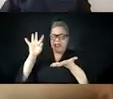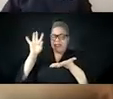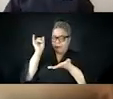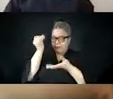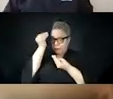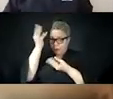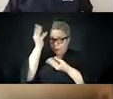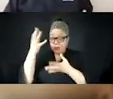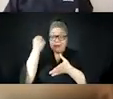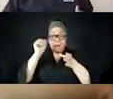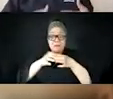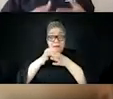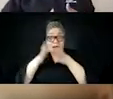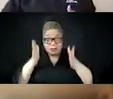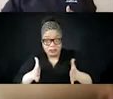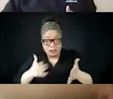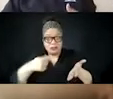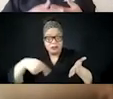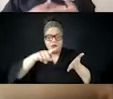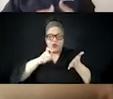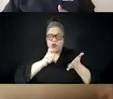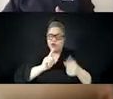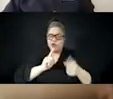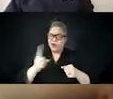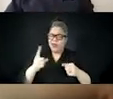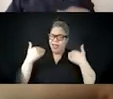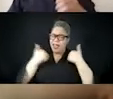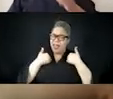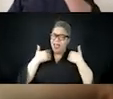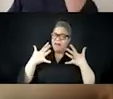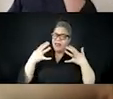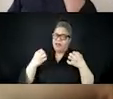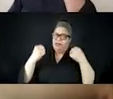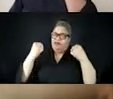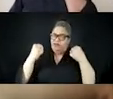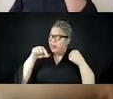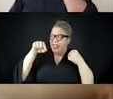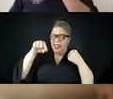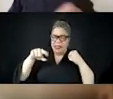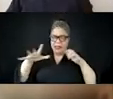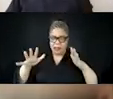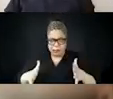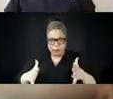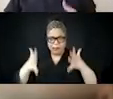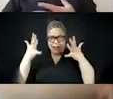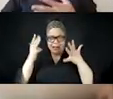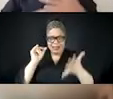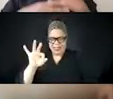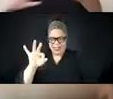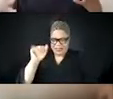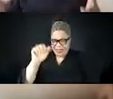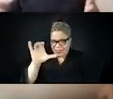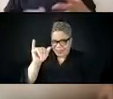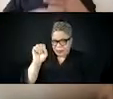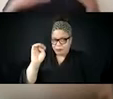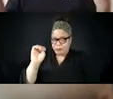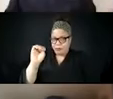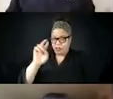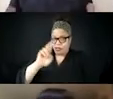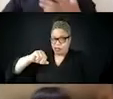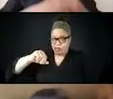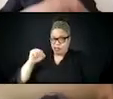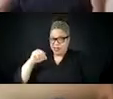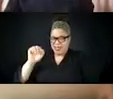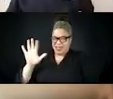fortalecidas por el aumento del fascismo en los eeuu que atacan específicamente a las comunidades negras y